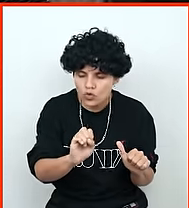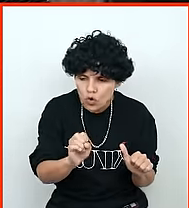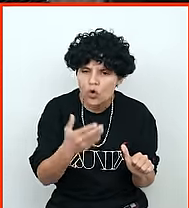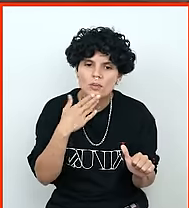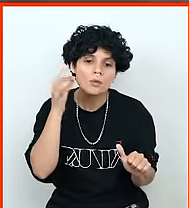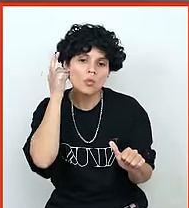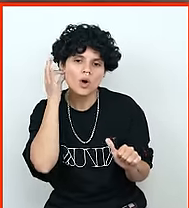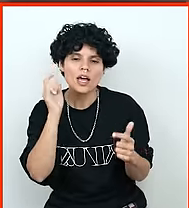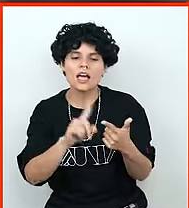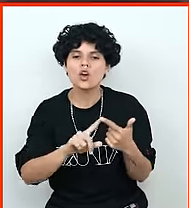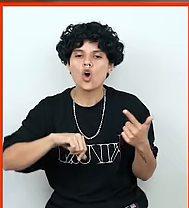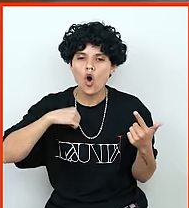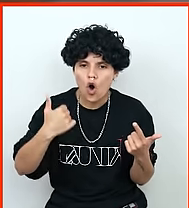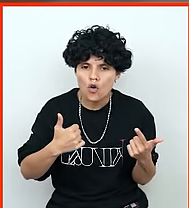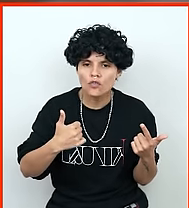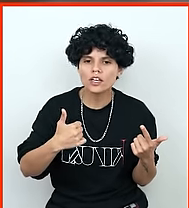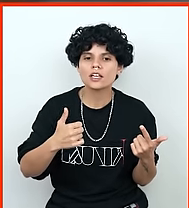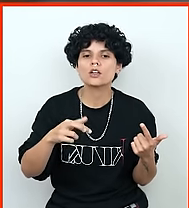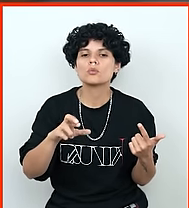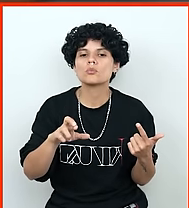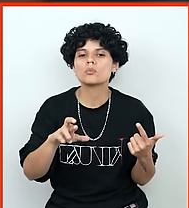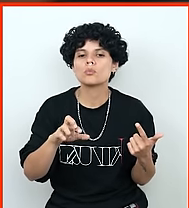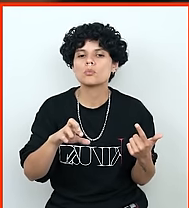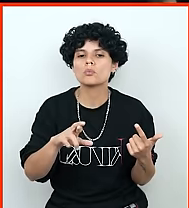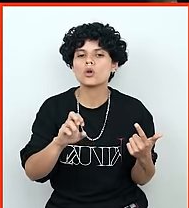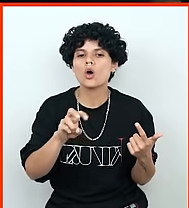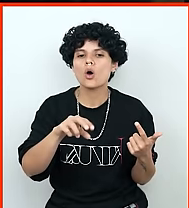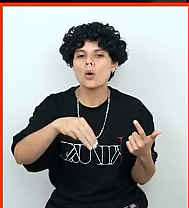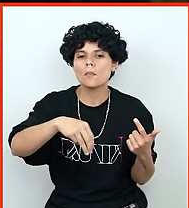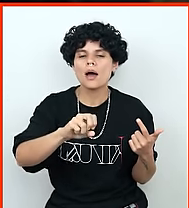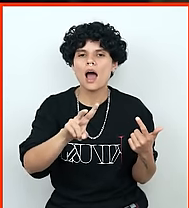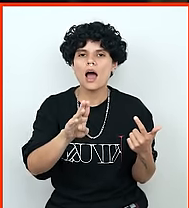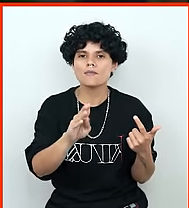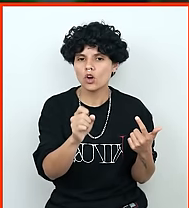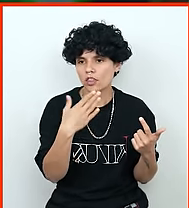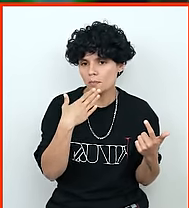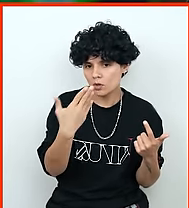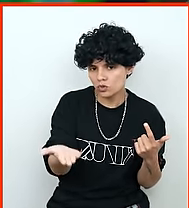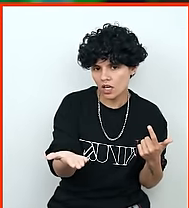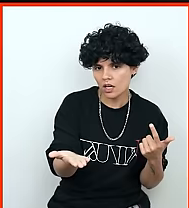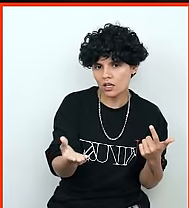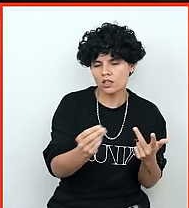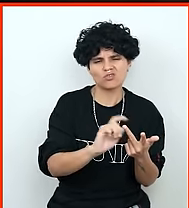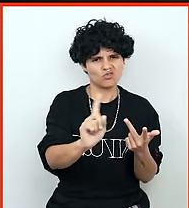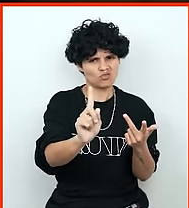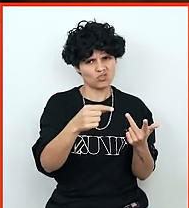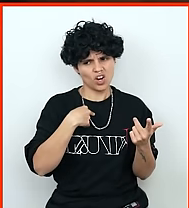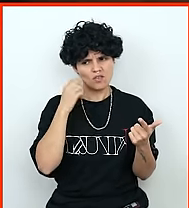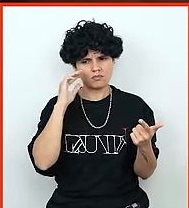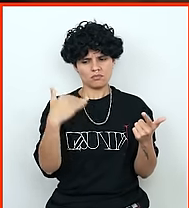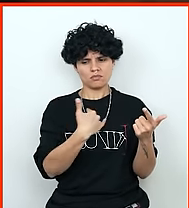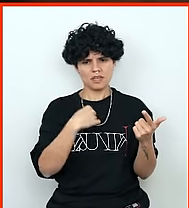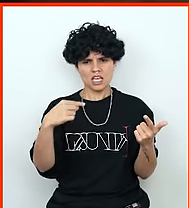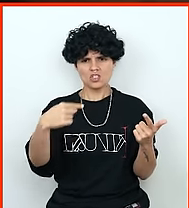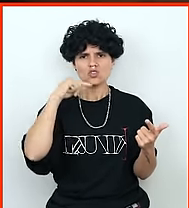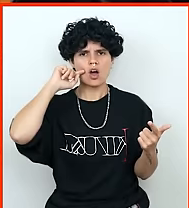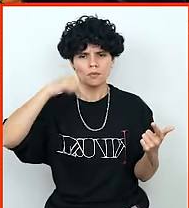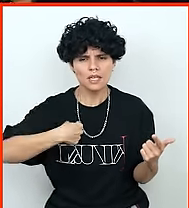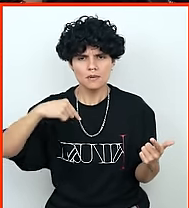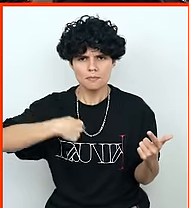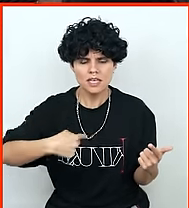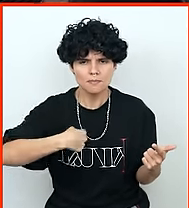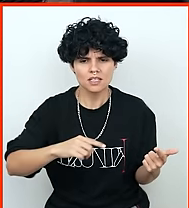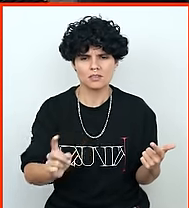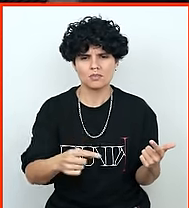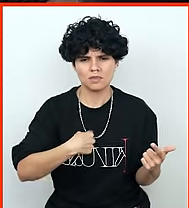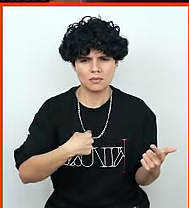está dentro de eso. Tenemos cabros jóvenes como el Promabro. Póngase usted también porque tampoco sea tan humilde. Muy igual atrás. Muy no, igual, sí, no. Sí. Por eso